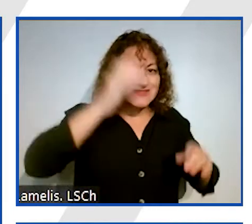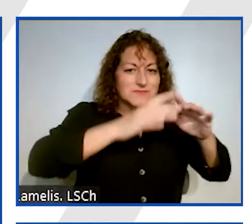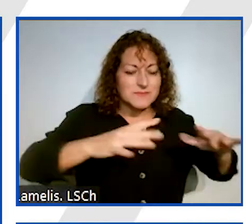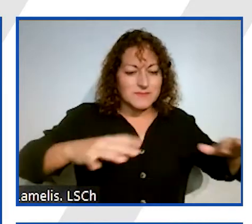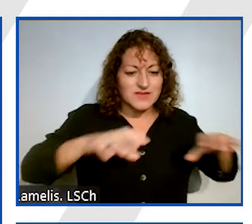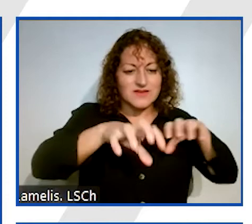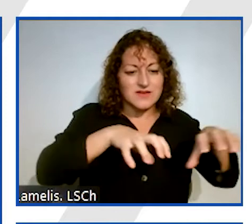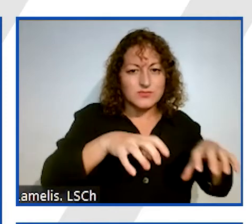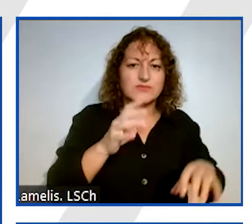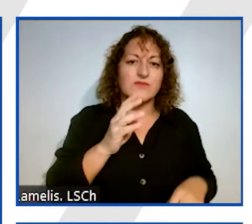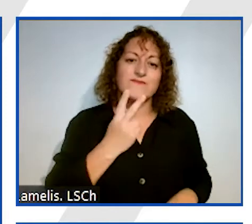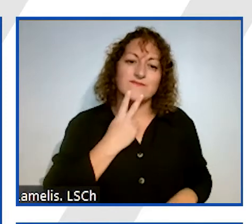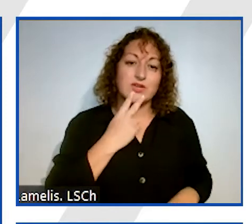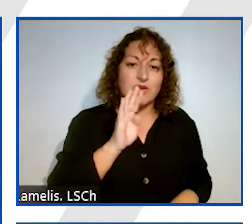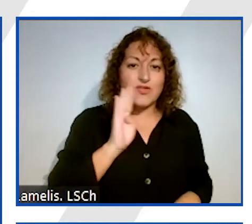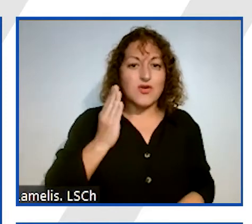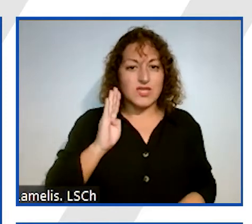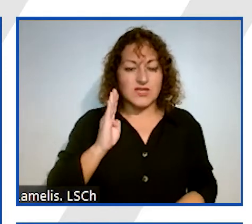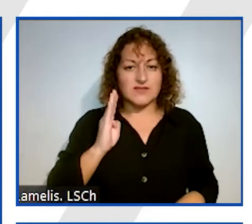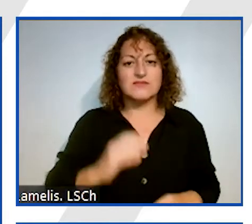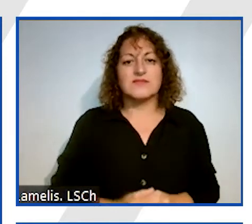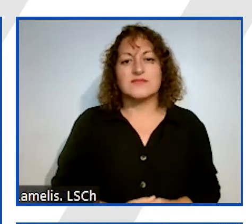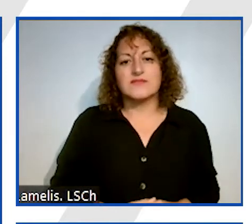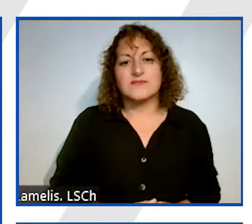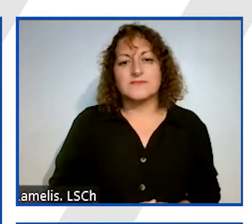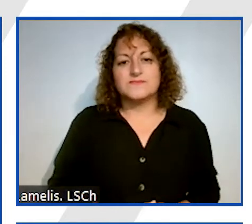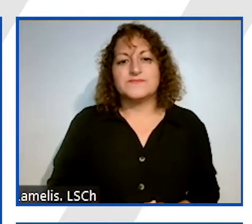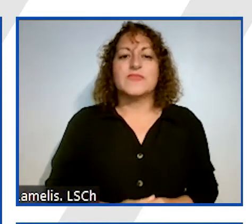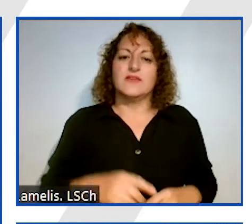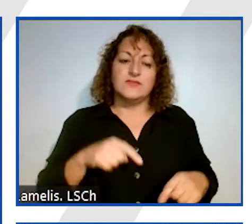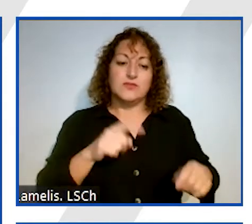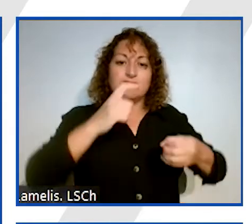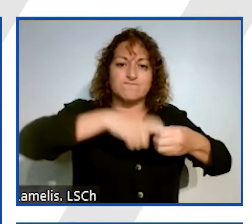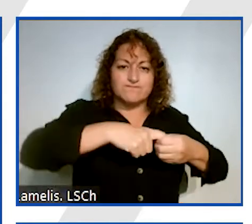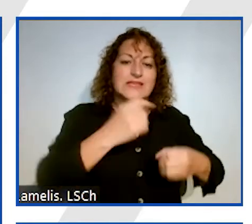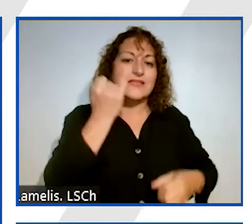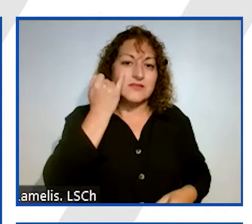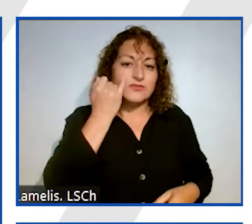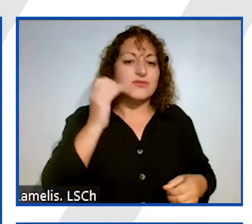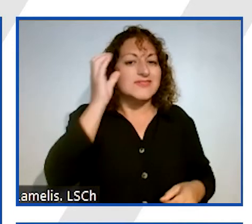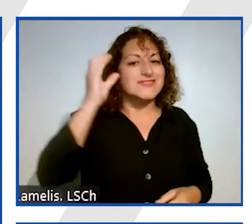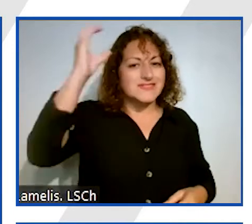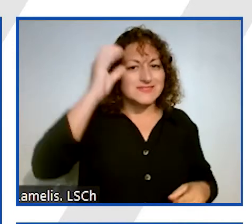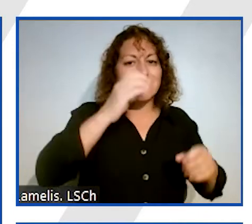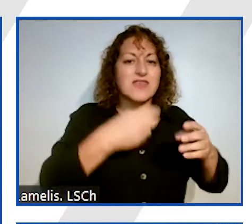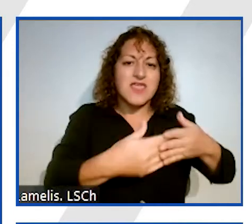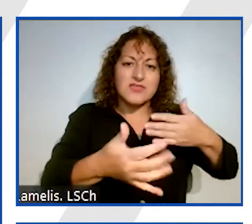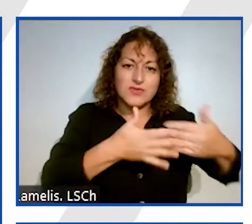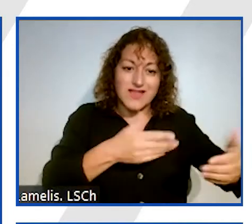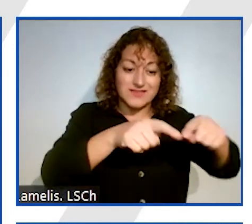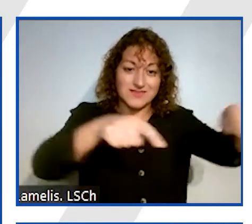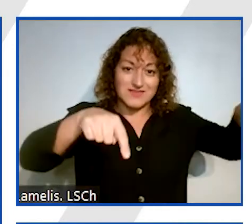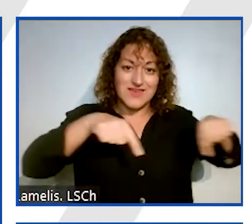Biológicos. Dentro de la facultad estoy adscrito al Instituto de Ciencias Naturales y ahí tengo mi